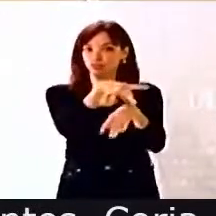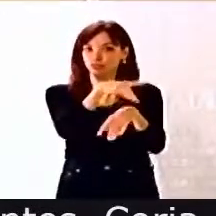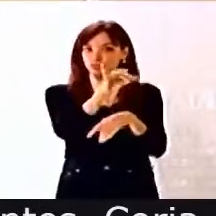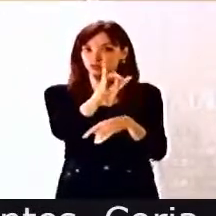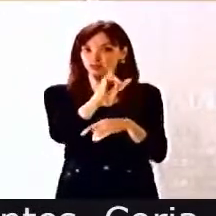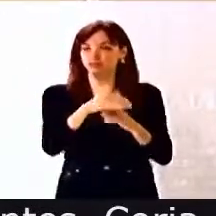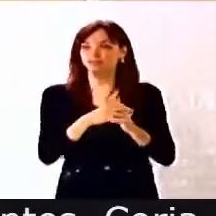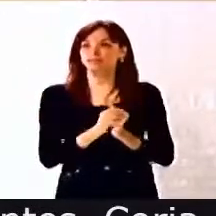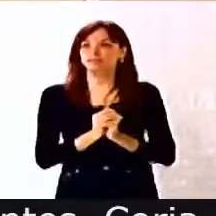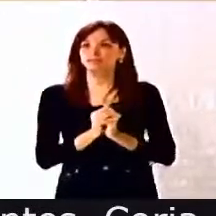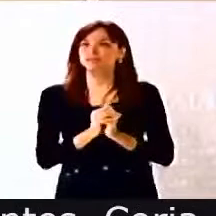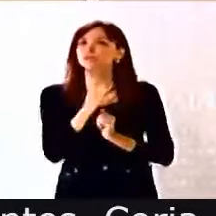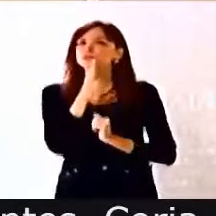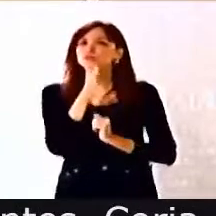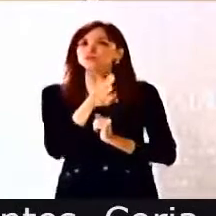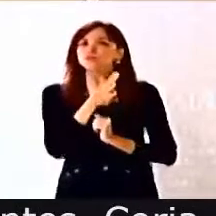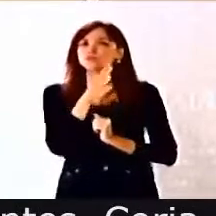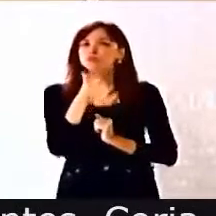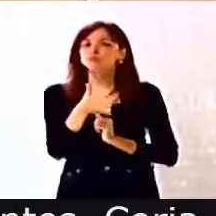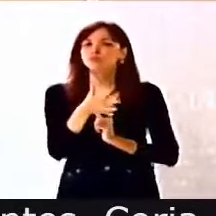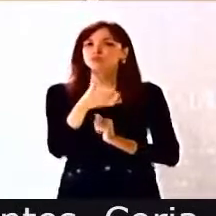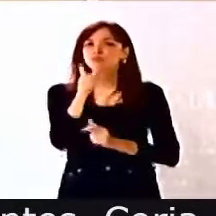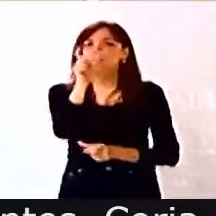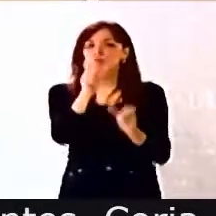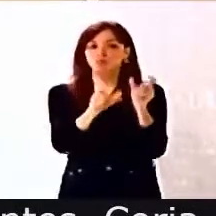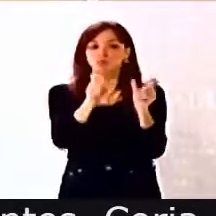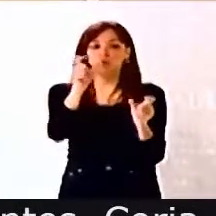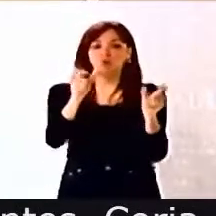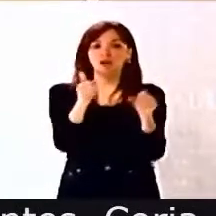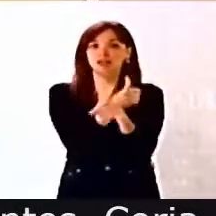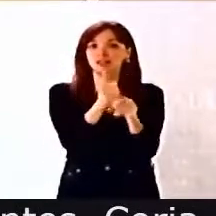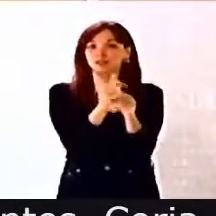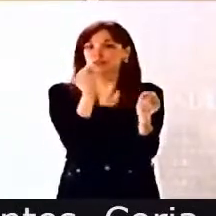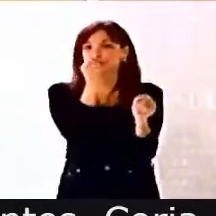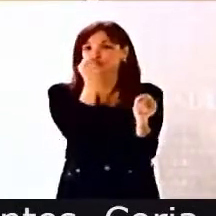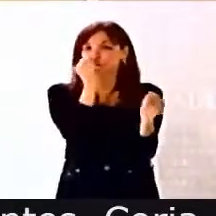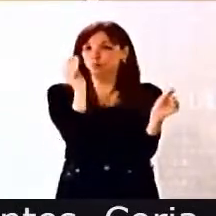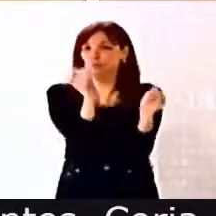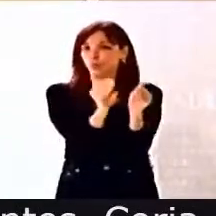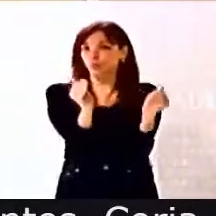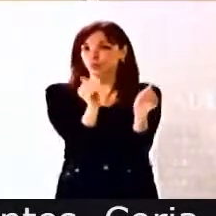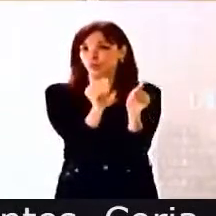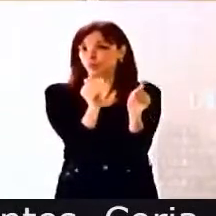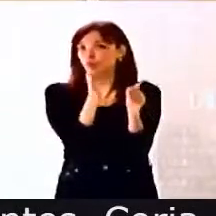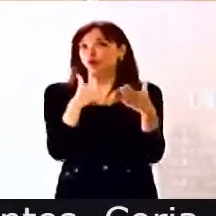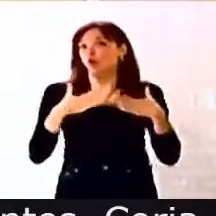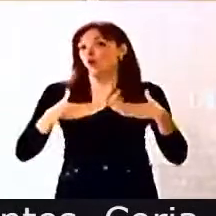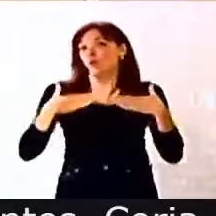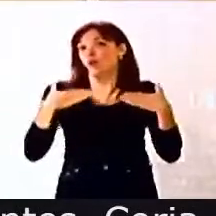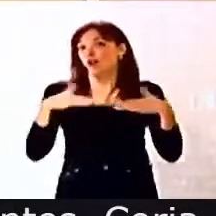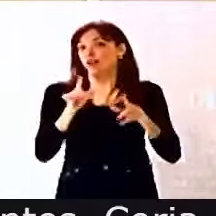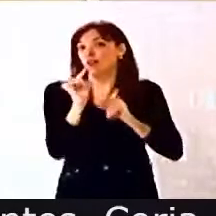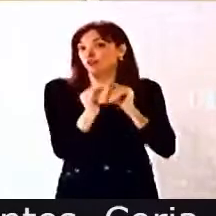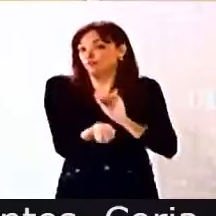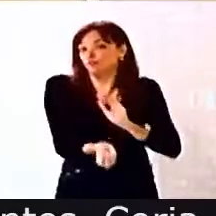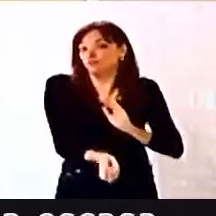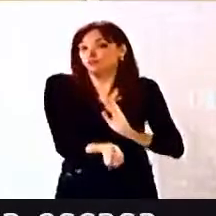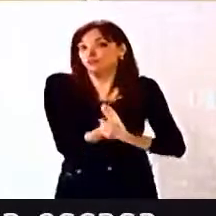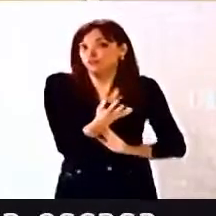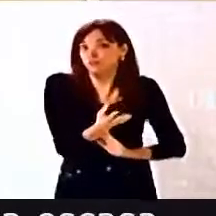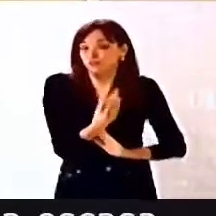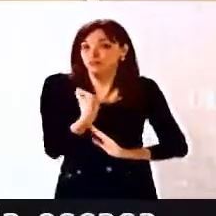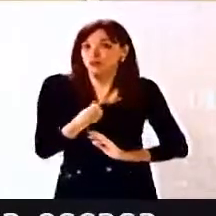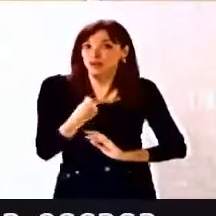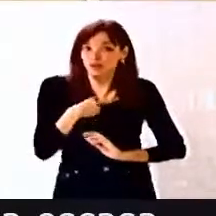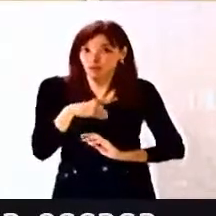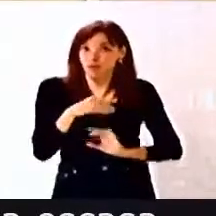Esto es debido a la escasa población que tiene el área de Coria y, por lo tanto, cualquier brote, como ha sido el brote que se ha